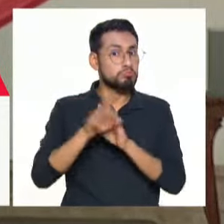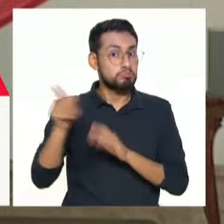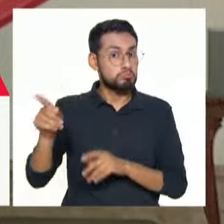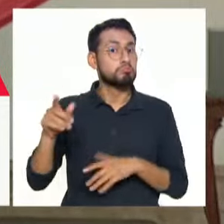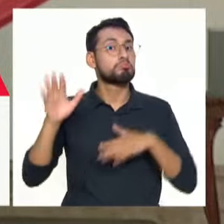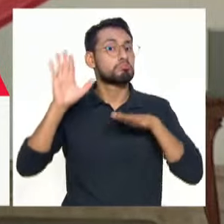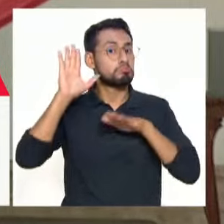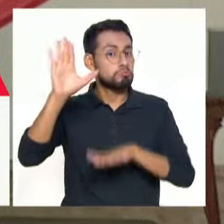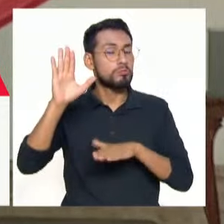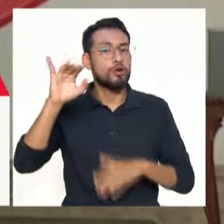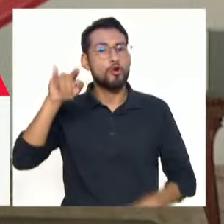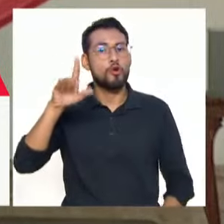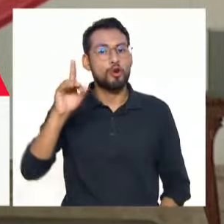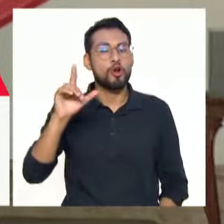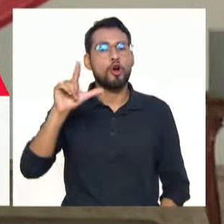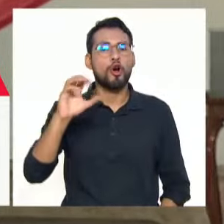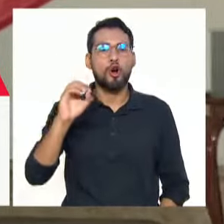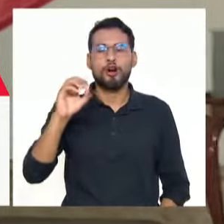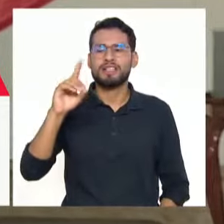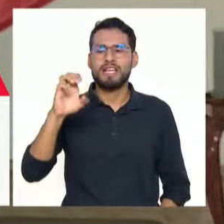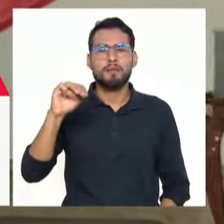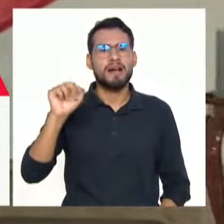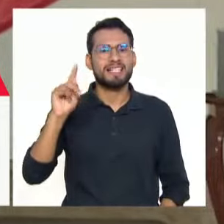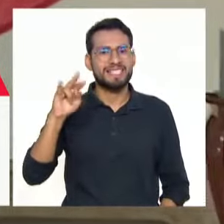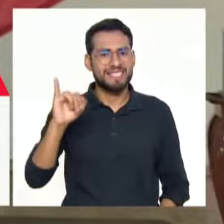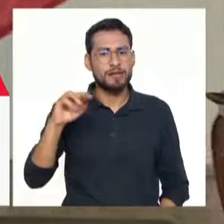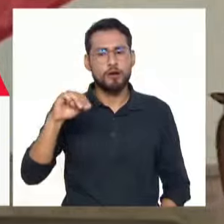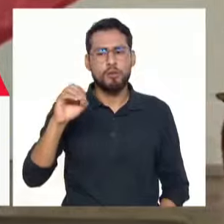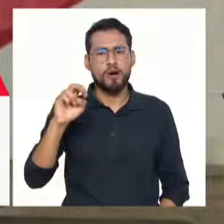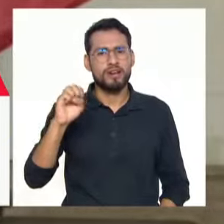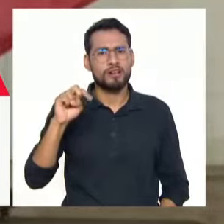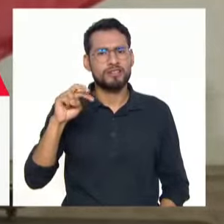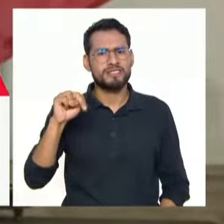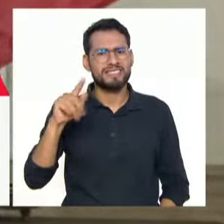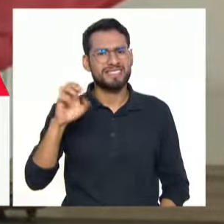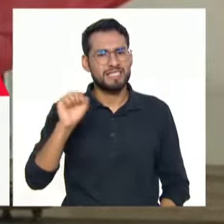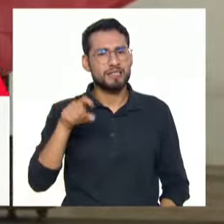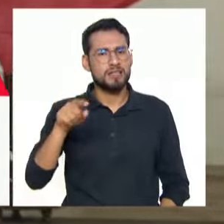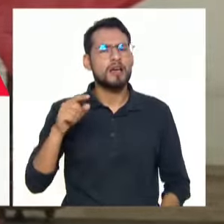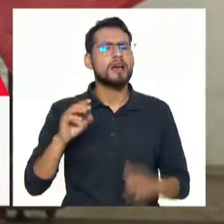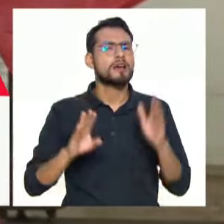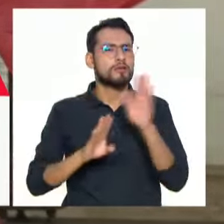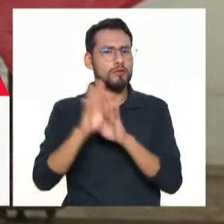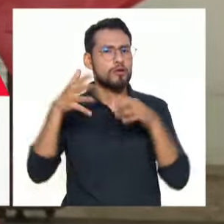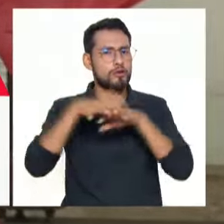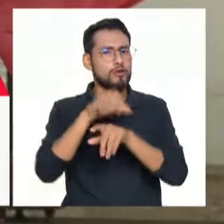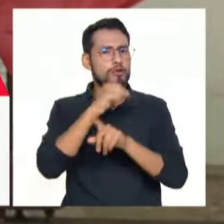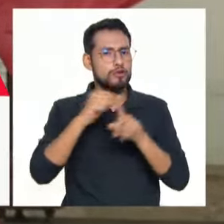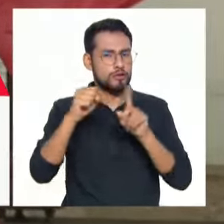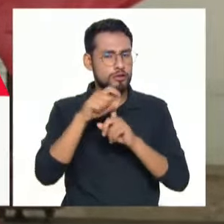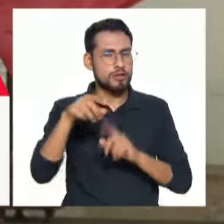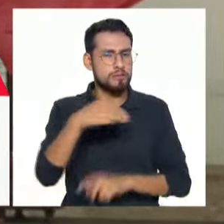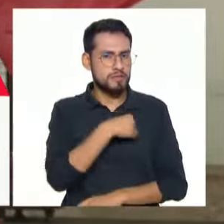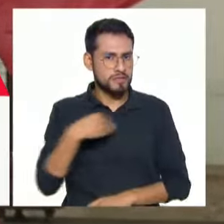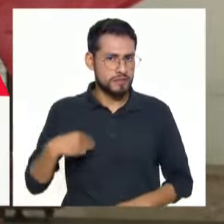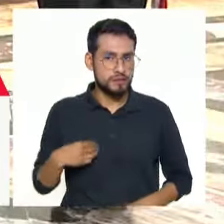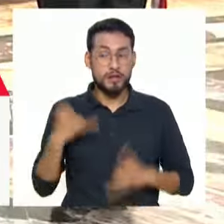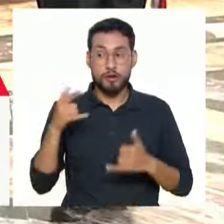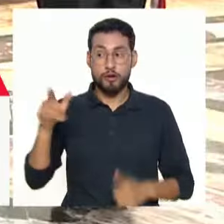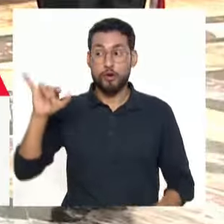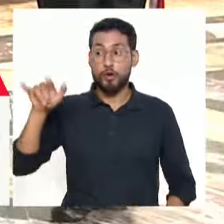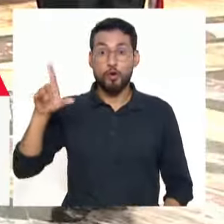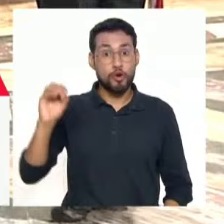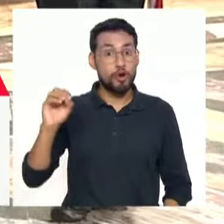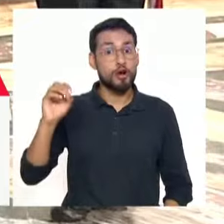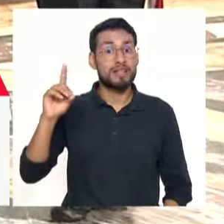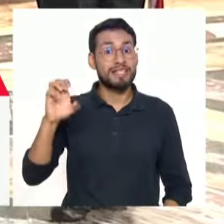acaba de juramentar Julio de Martini Montes en el Ministerio de Desarrollo e Inclusión Social. Con el señor Julio de